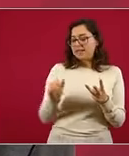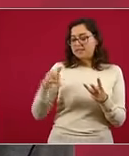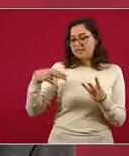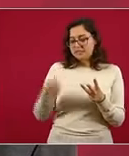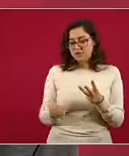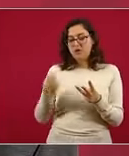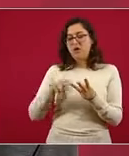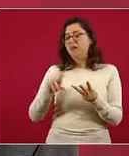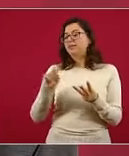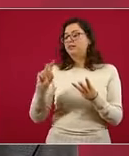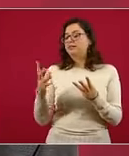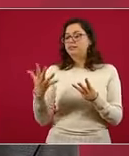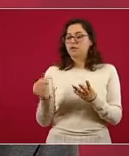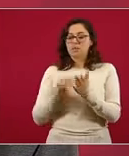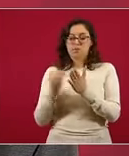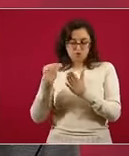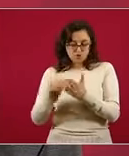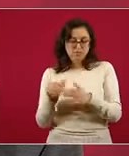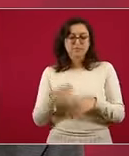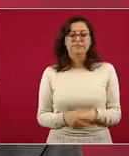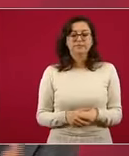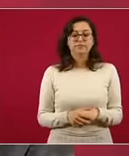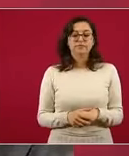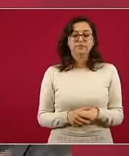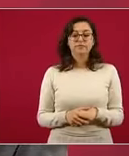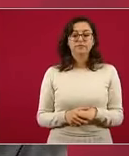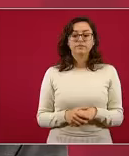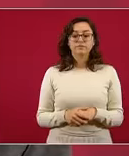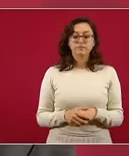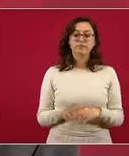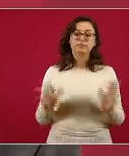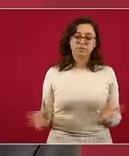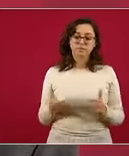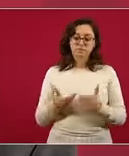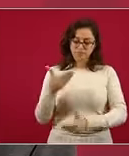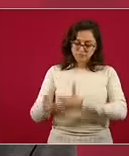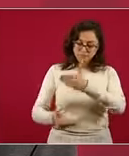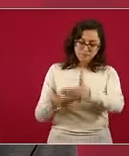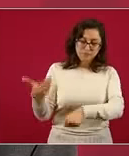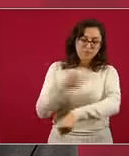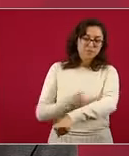hasta por 35 millones de dosis. Está en proceso de